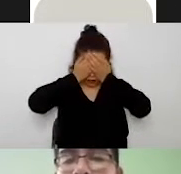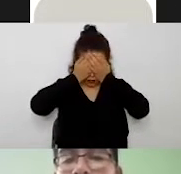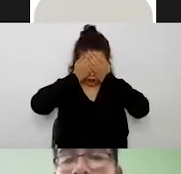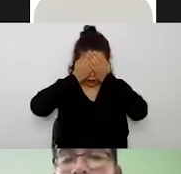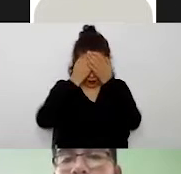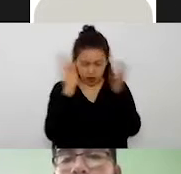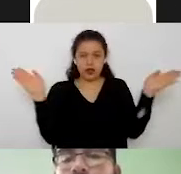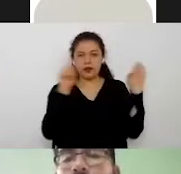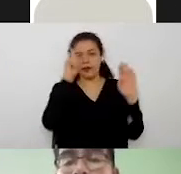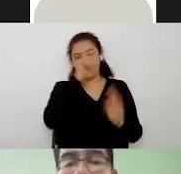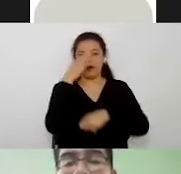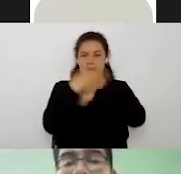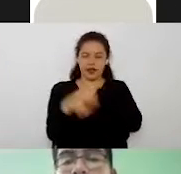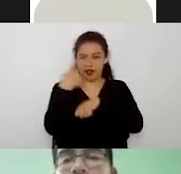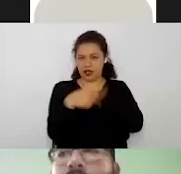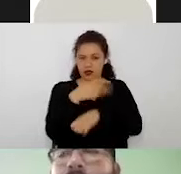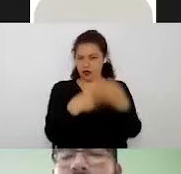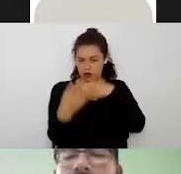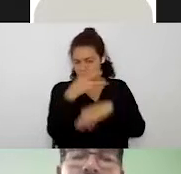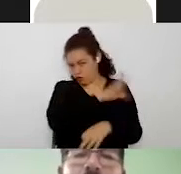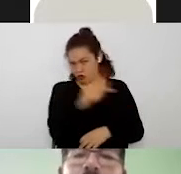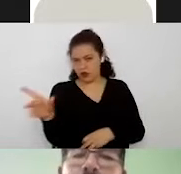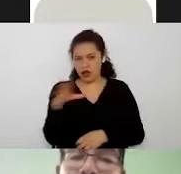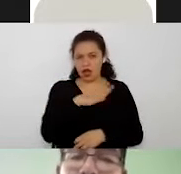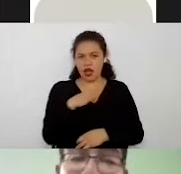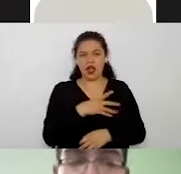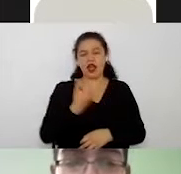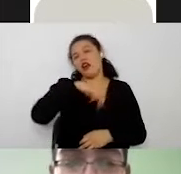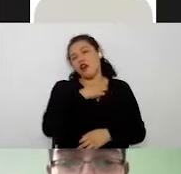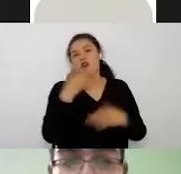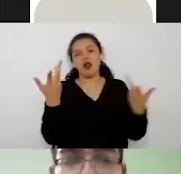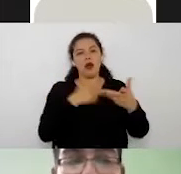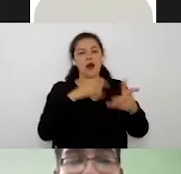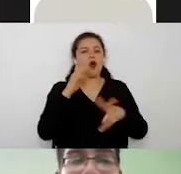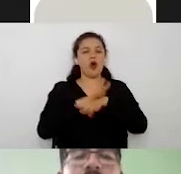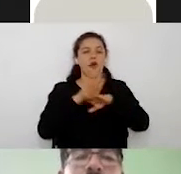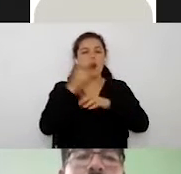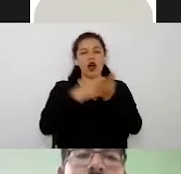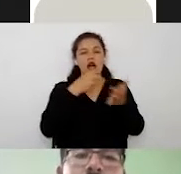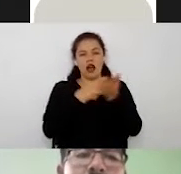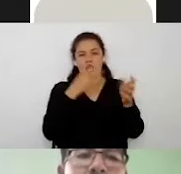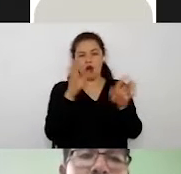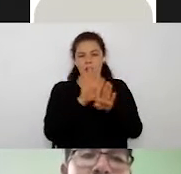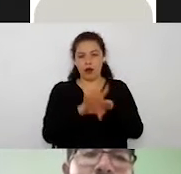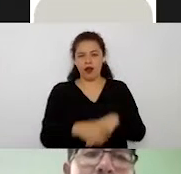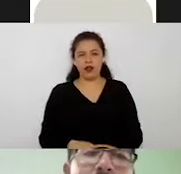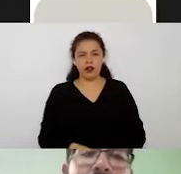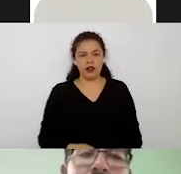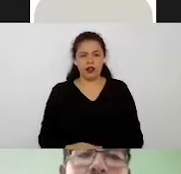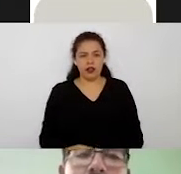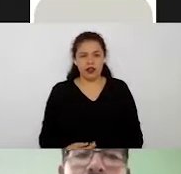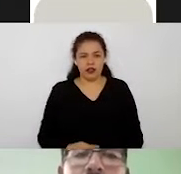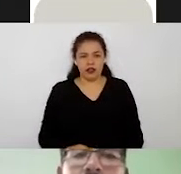en riesgo estamos todos y cómo lo podríamos solventar. Entonces, seguimos. Dice, tomar